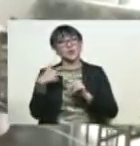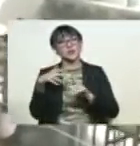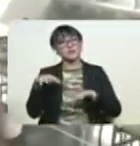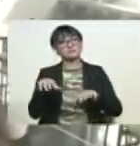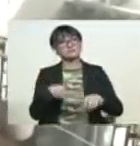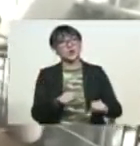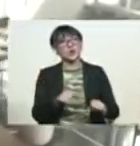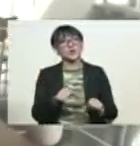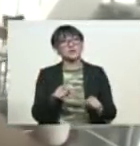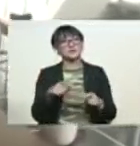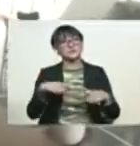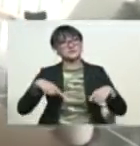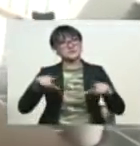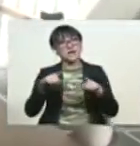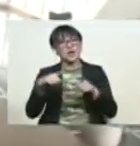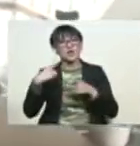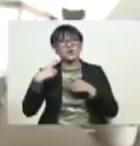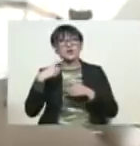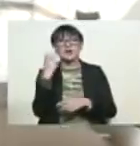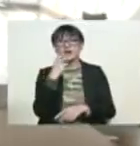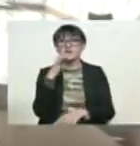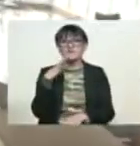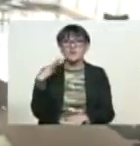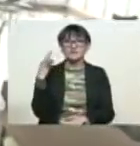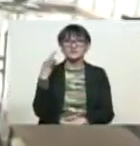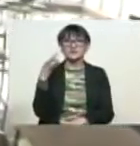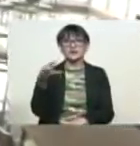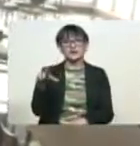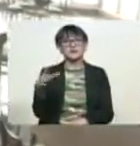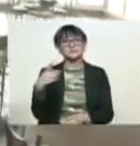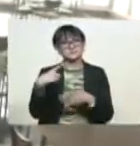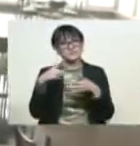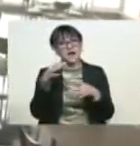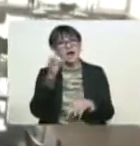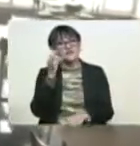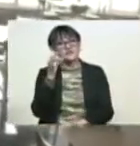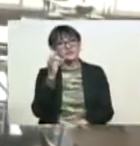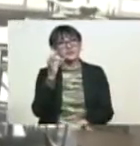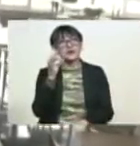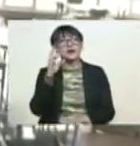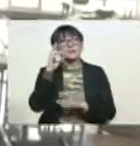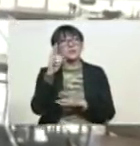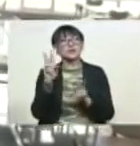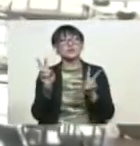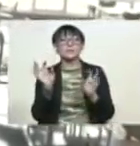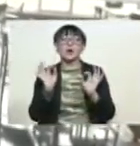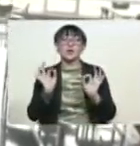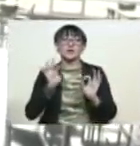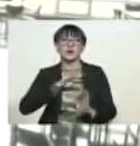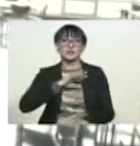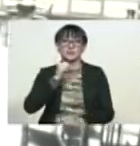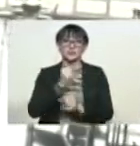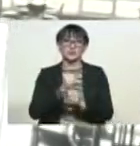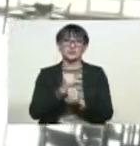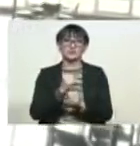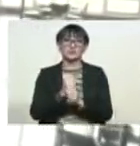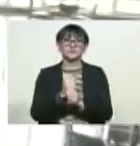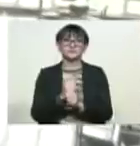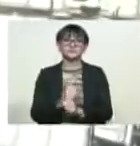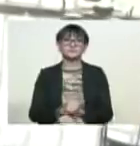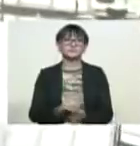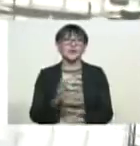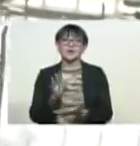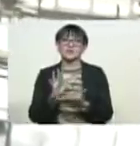lo dividieron en salones temáticos, que fueron salón inglés, francés, alemán y la cafetería, y respetando el concepto original de la obra de Sanabria. Todo eso